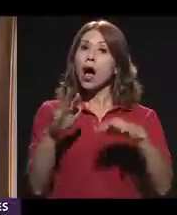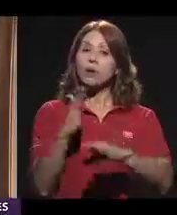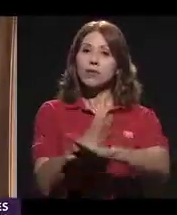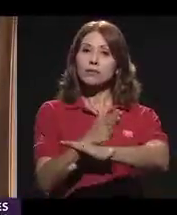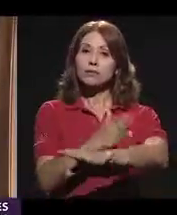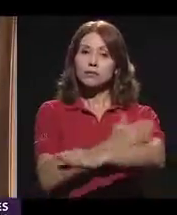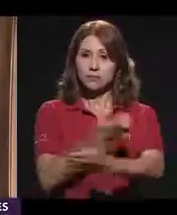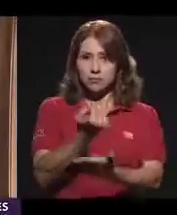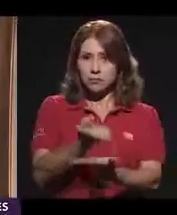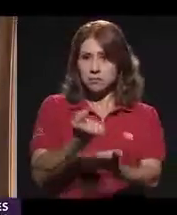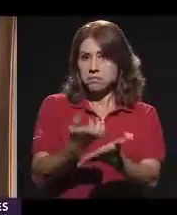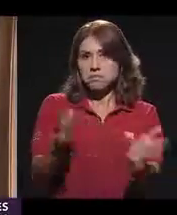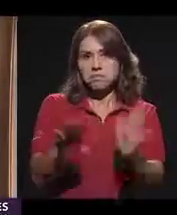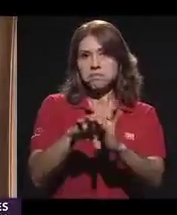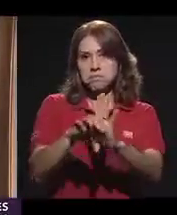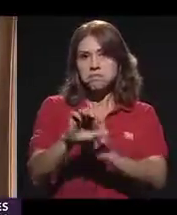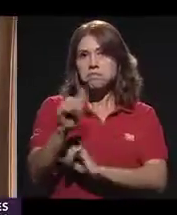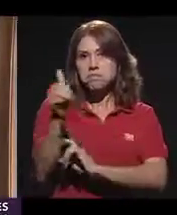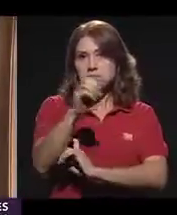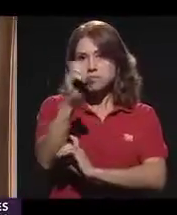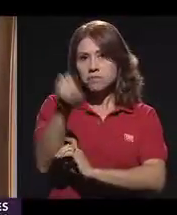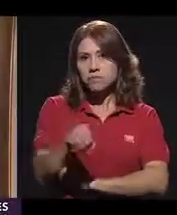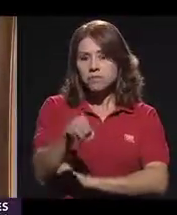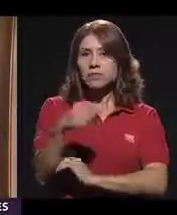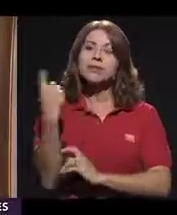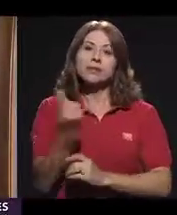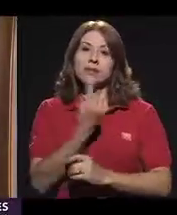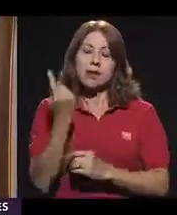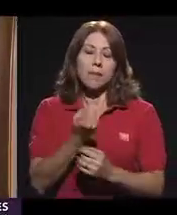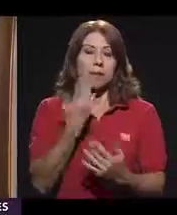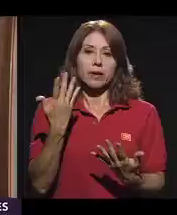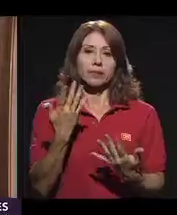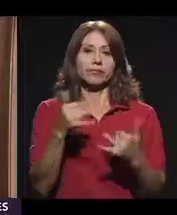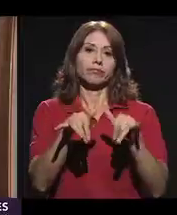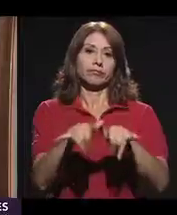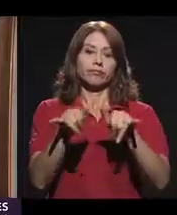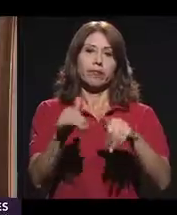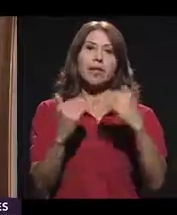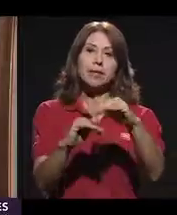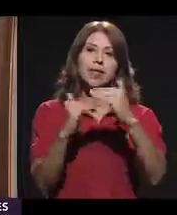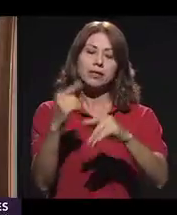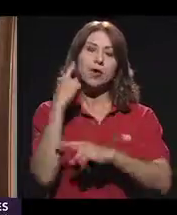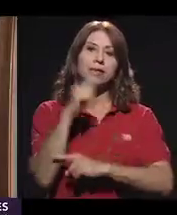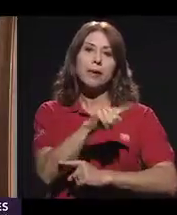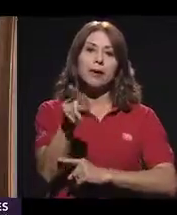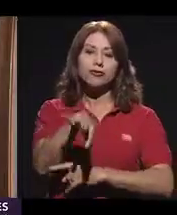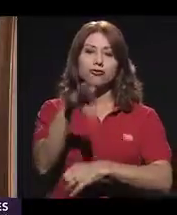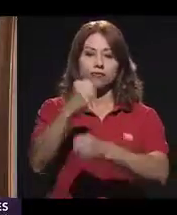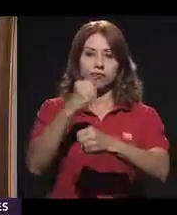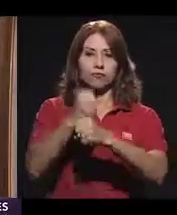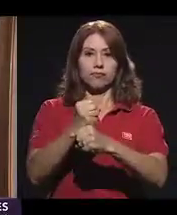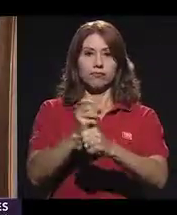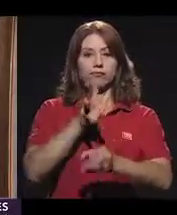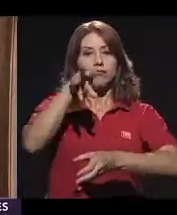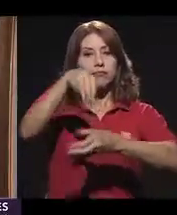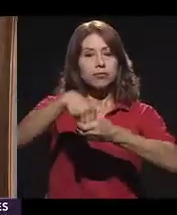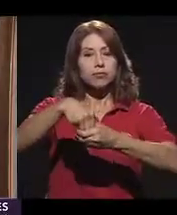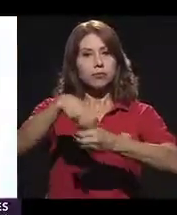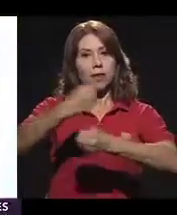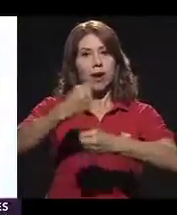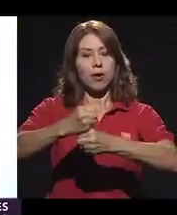de la economía fuera el 10%, siempre van a tener limitaciones para incorporarse al mercado de trabajo, a puestos